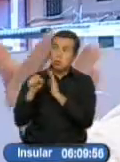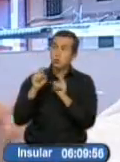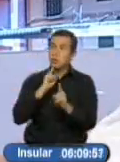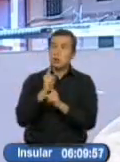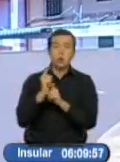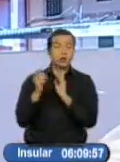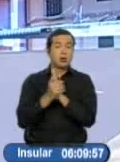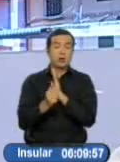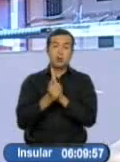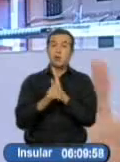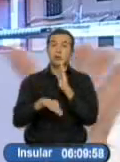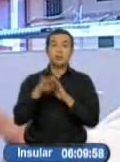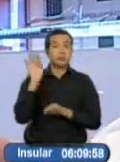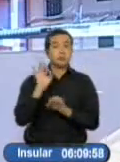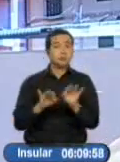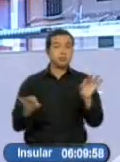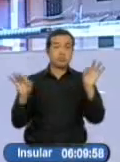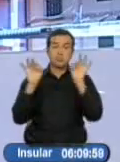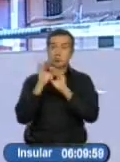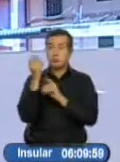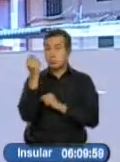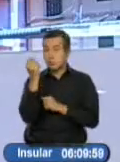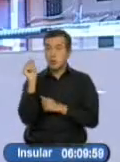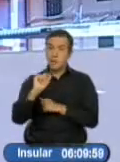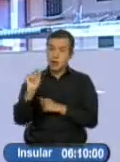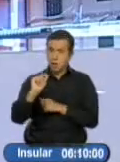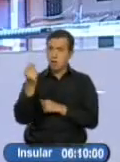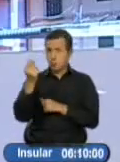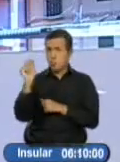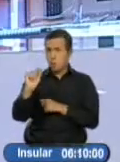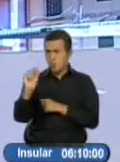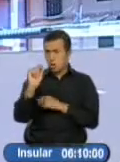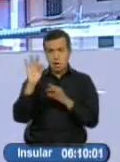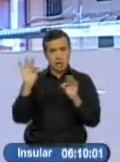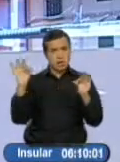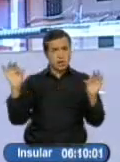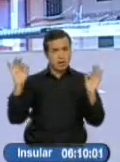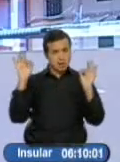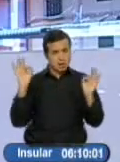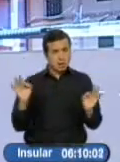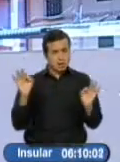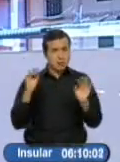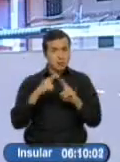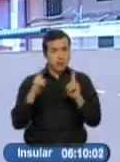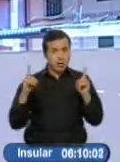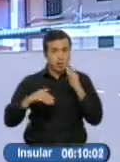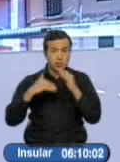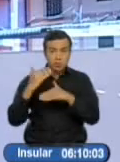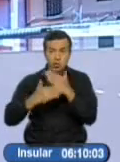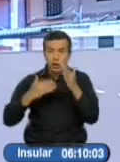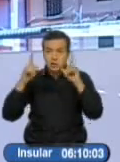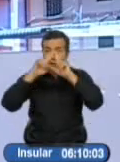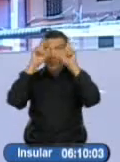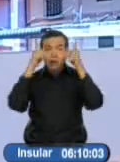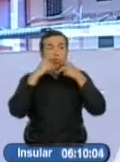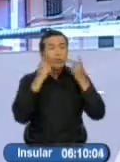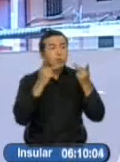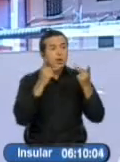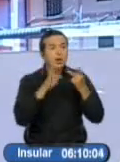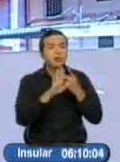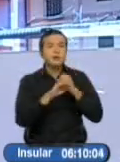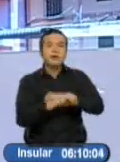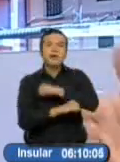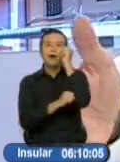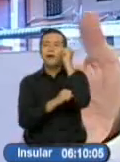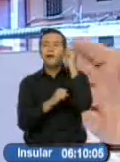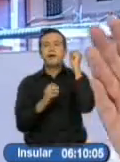hacerlo además adecuadamente con costos competitivos y con calidad, pero el momento que hay este régimen especial simplemente no podemos